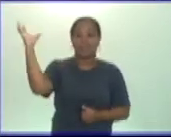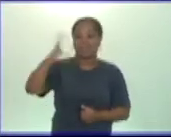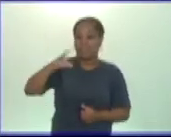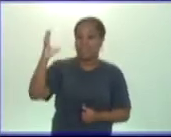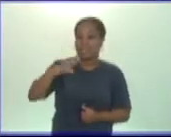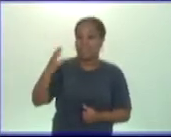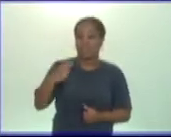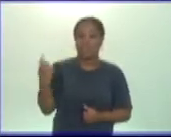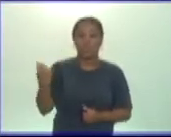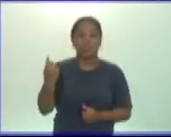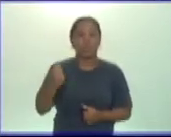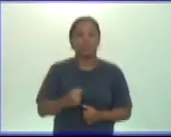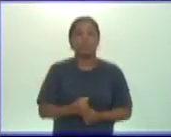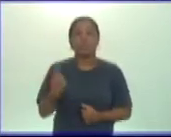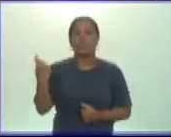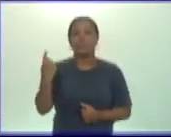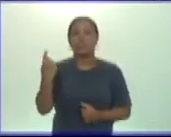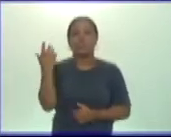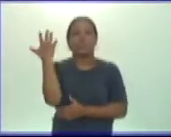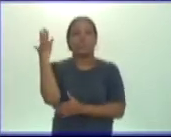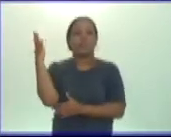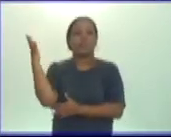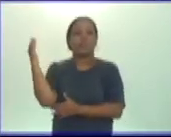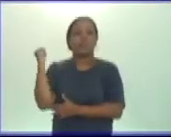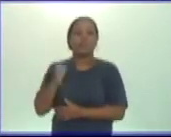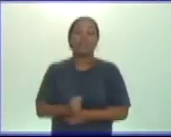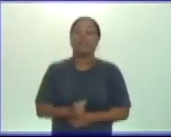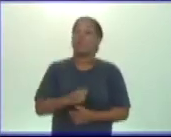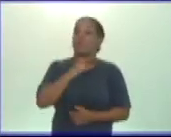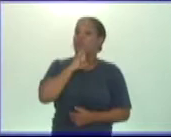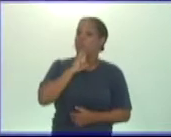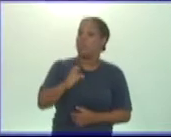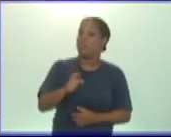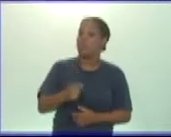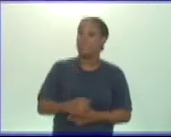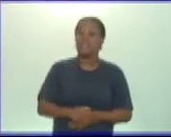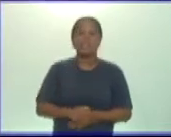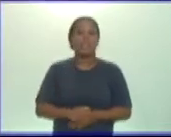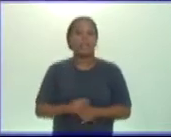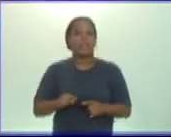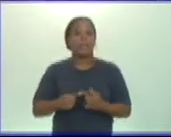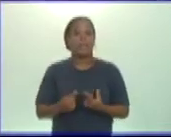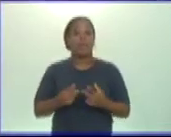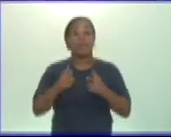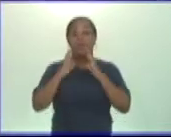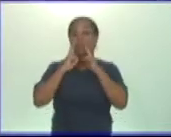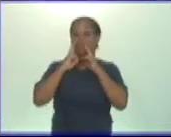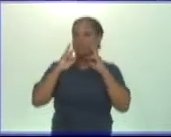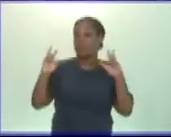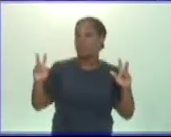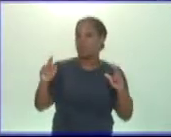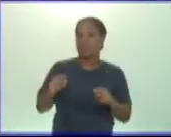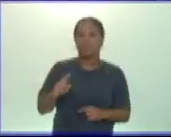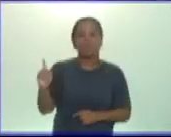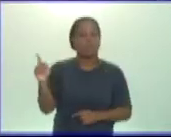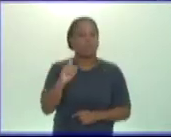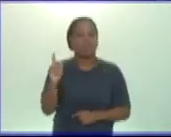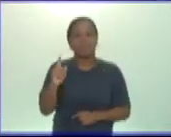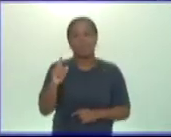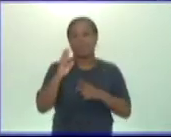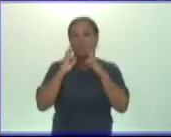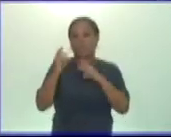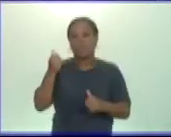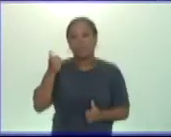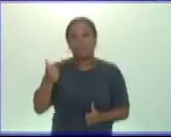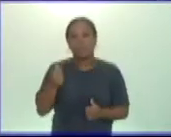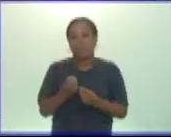neutro sobre una vegetación, las cosas se complican, porque las especies vivientes no la pasan bien en ambientes ácidos porque